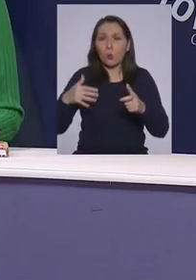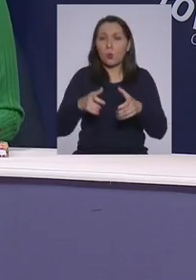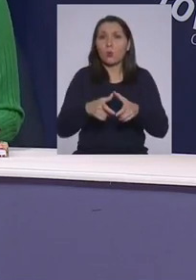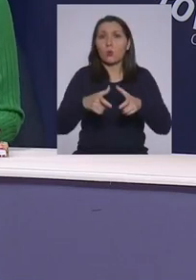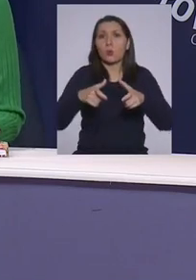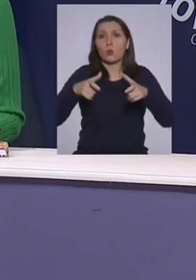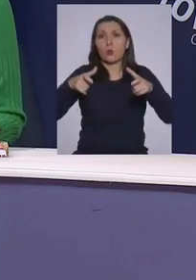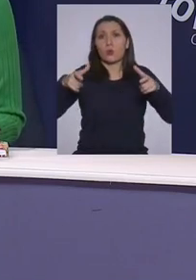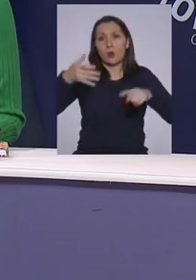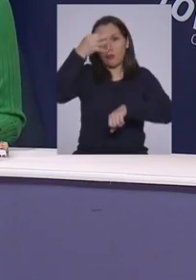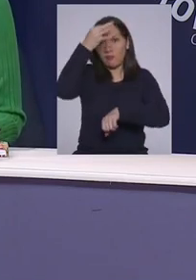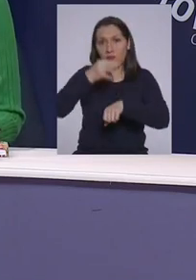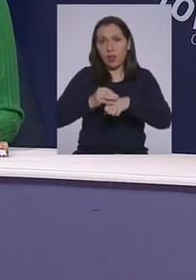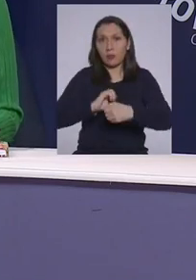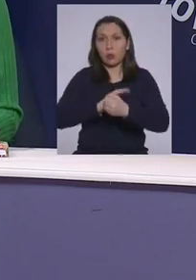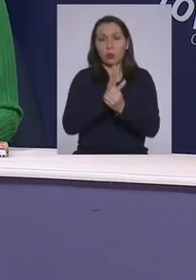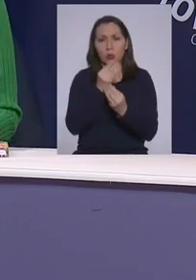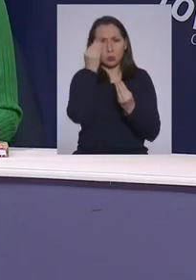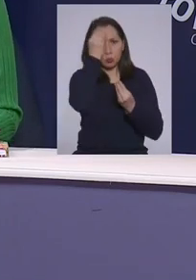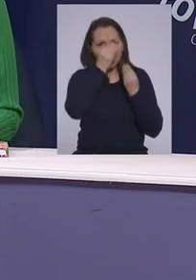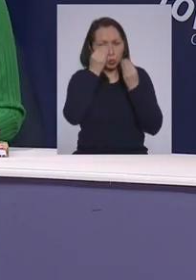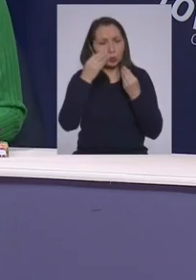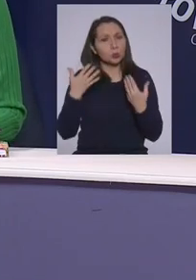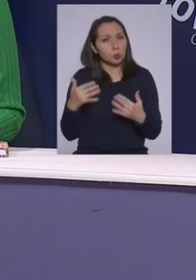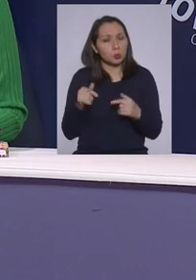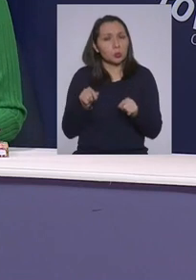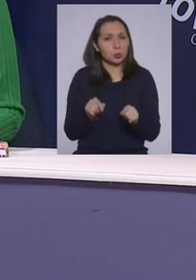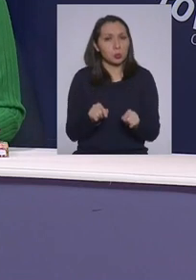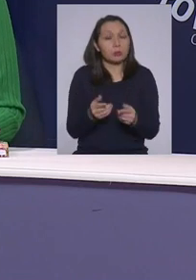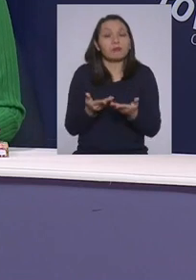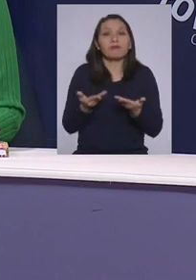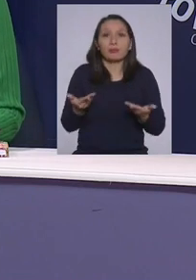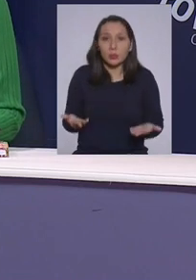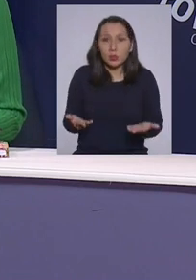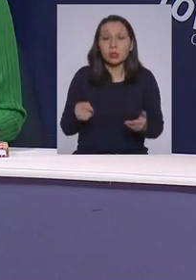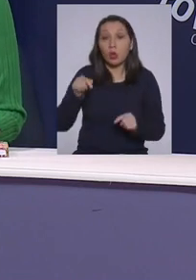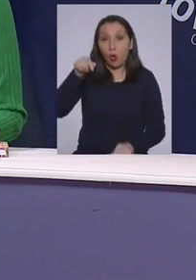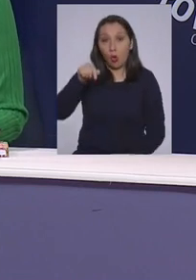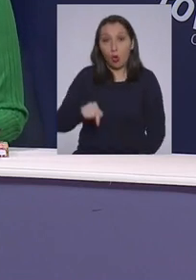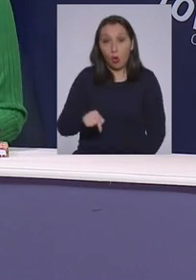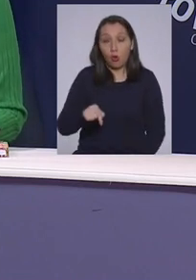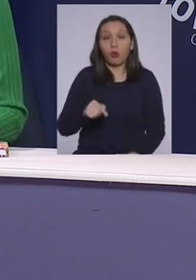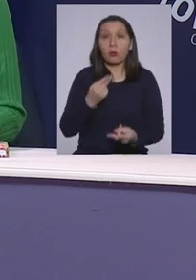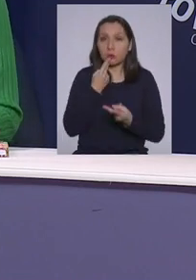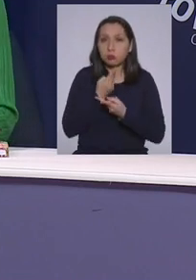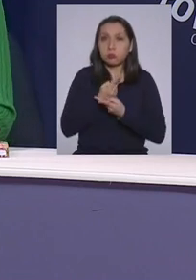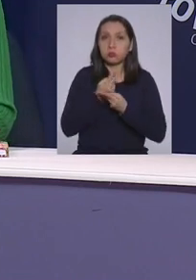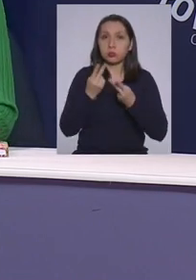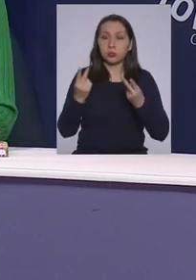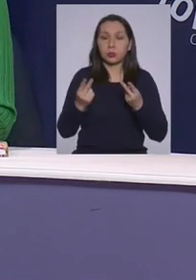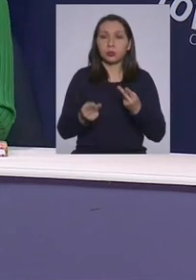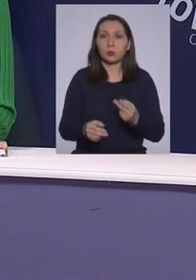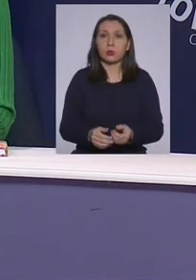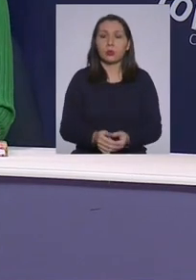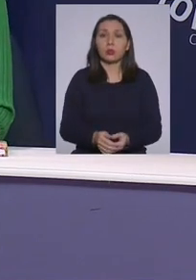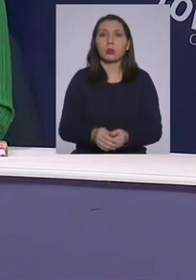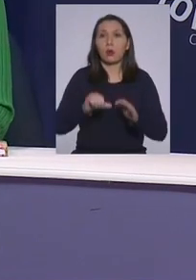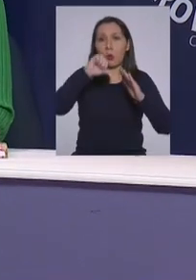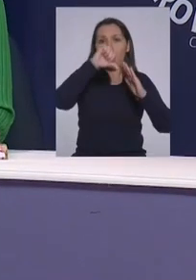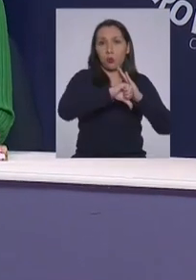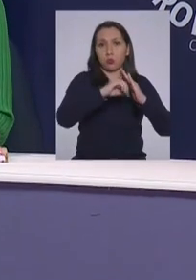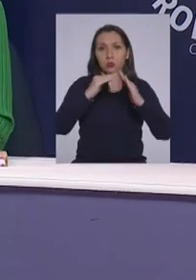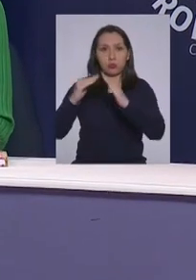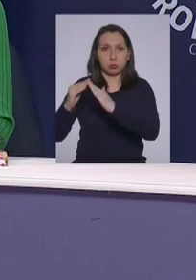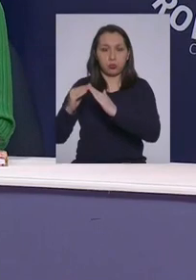significativa el número de casos que nos preocupan en forma importante y es por ello que en el día de hoy vamos a anunciar